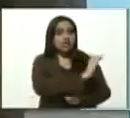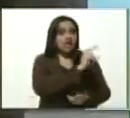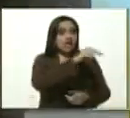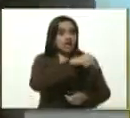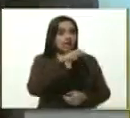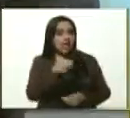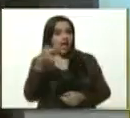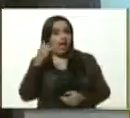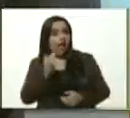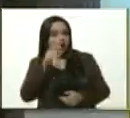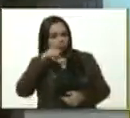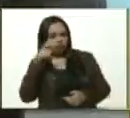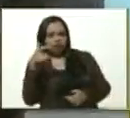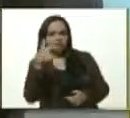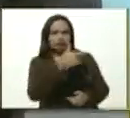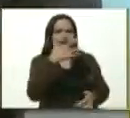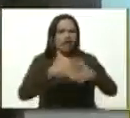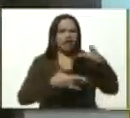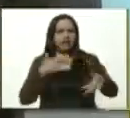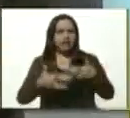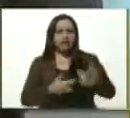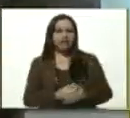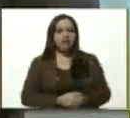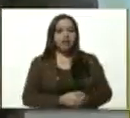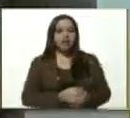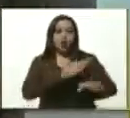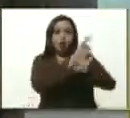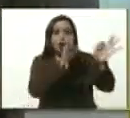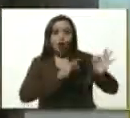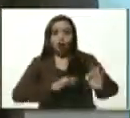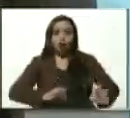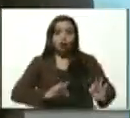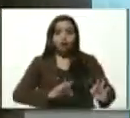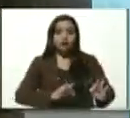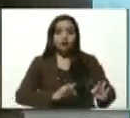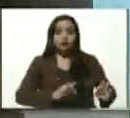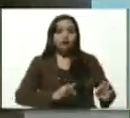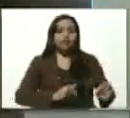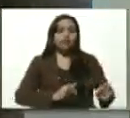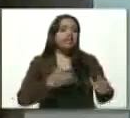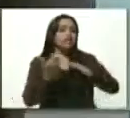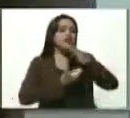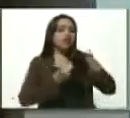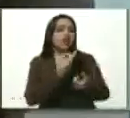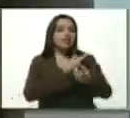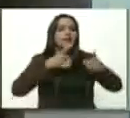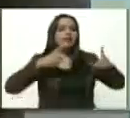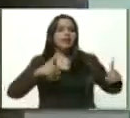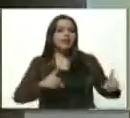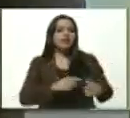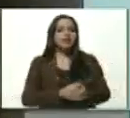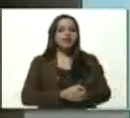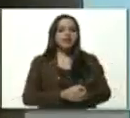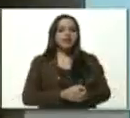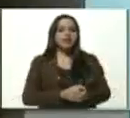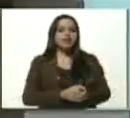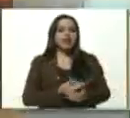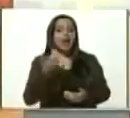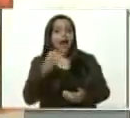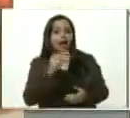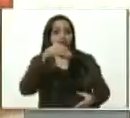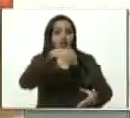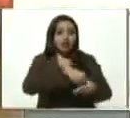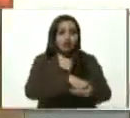el Poder Electoral, un poder absolutamente independiente de acuerdo a la Constitución, que está presidido por el Consejo Nacional